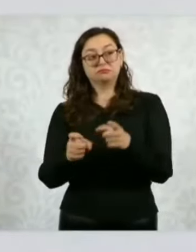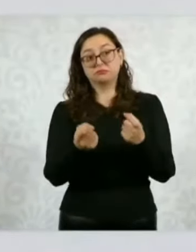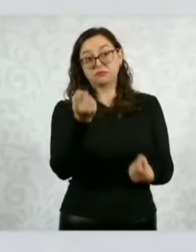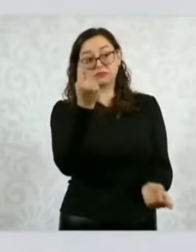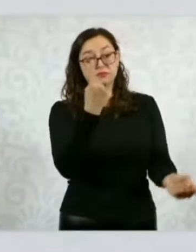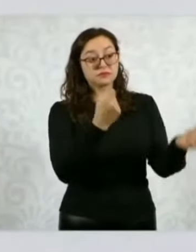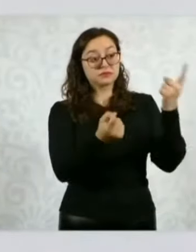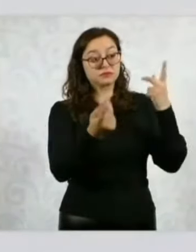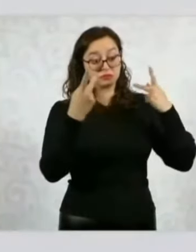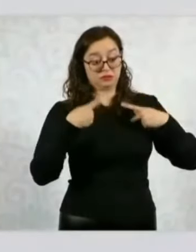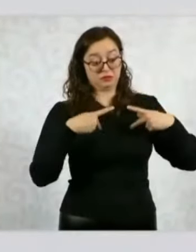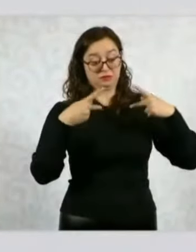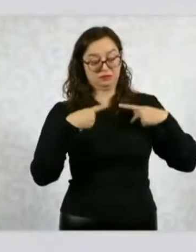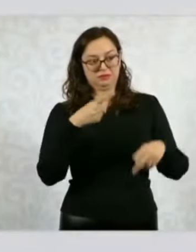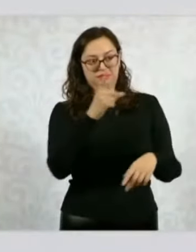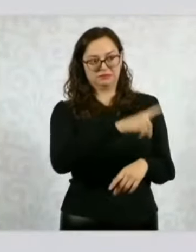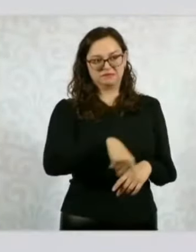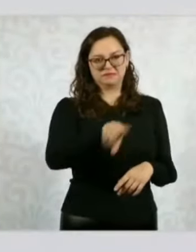han construido,